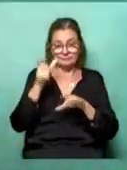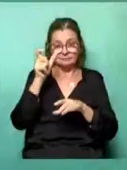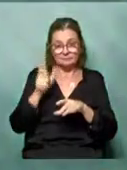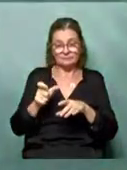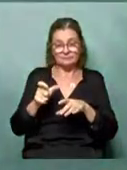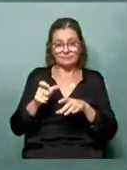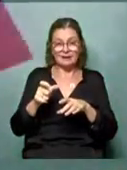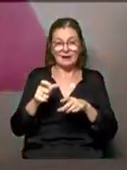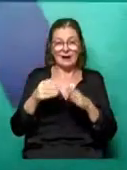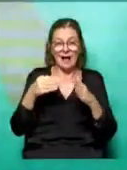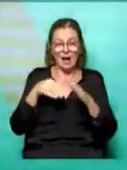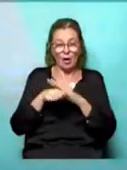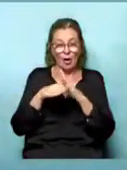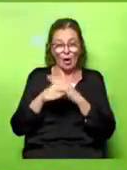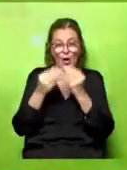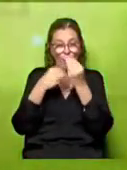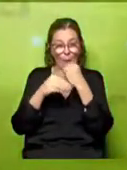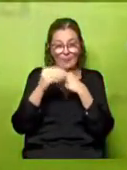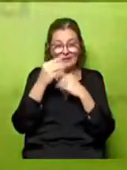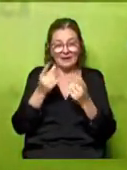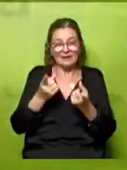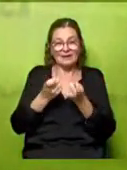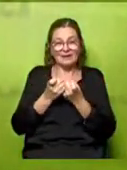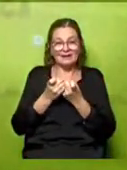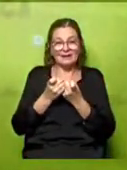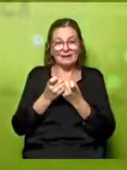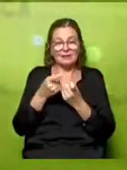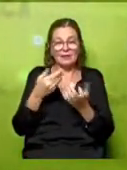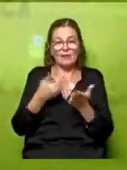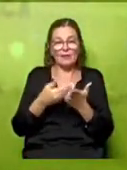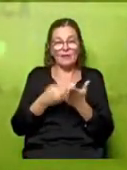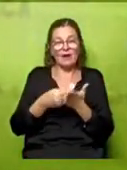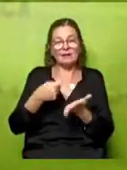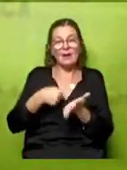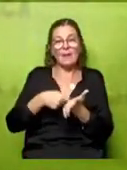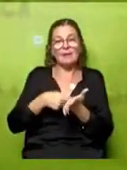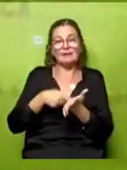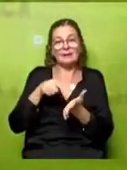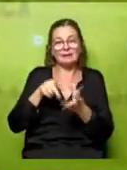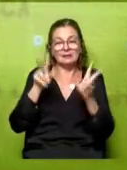donde no se accede a la alimentación necesaria, esto por falta de dinero. Y